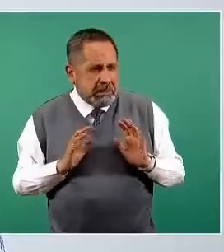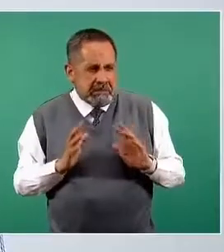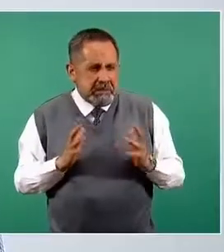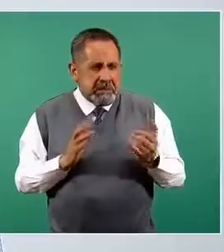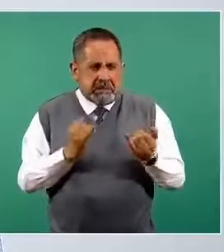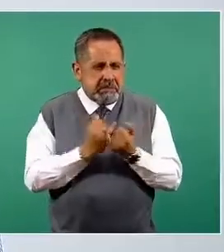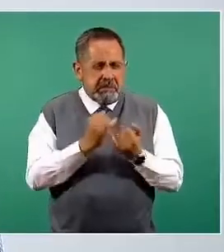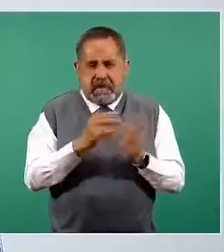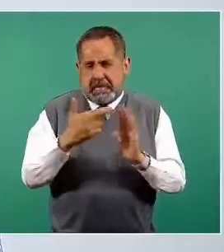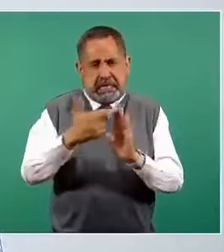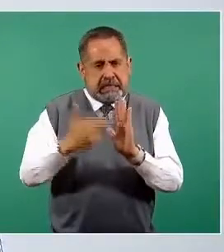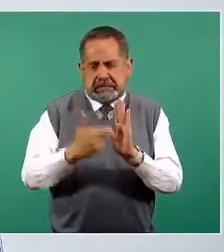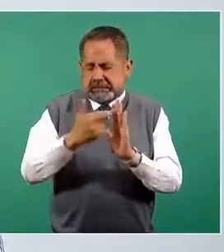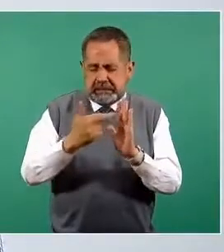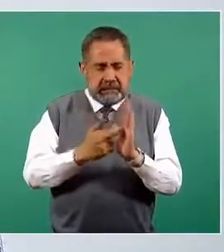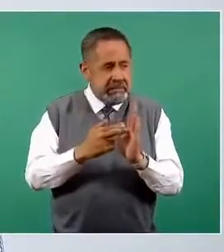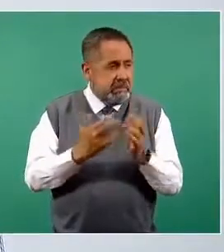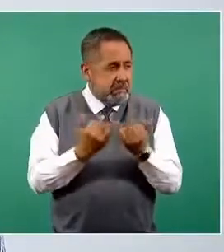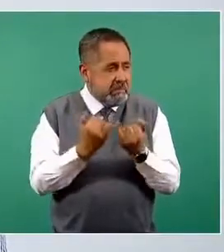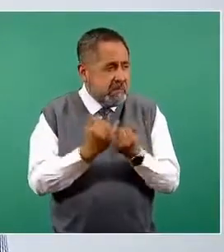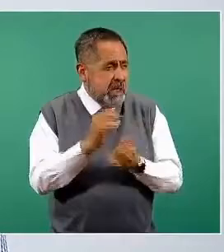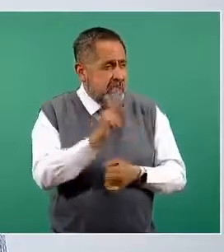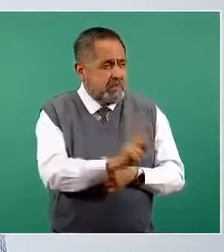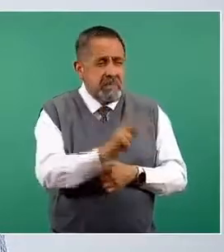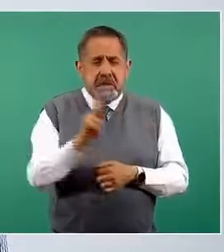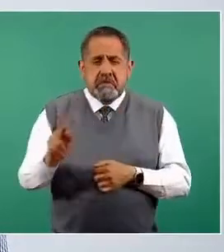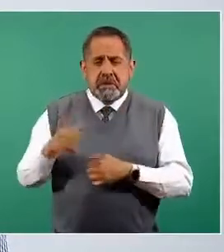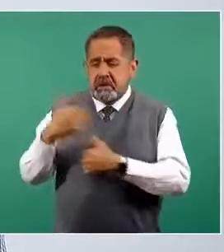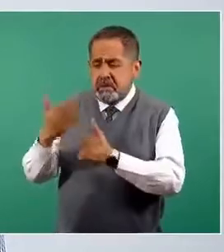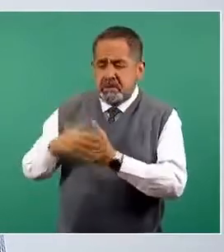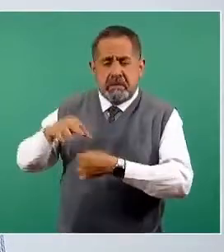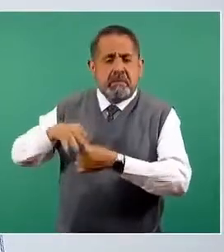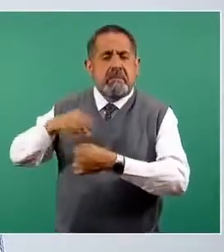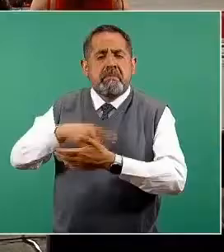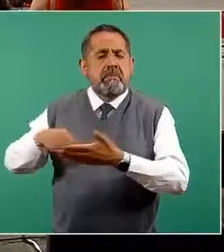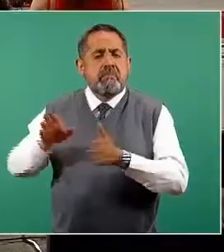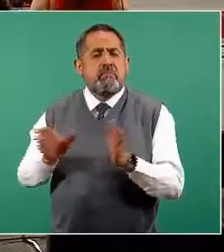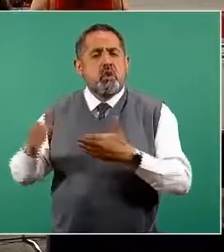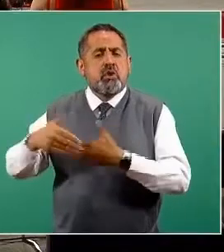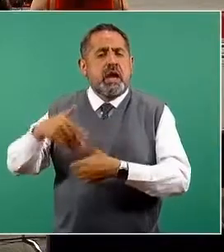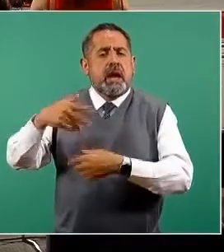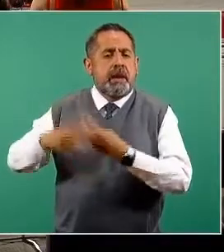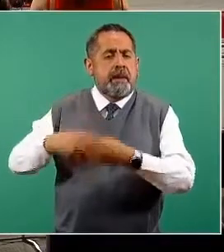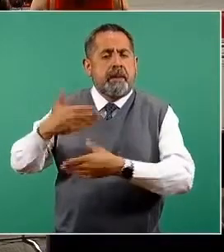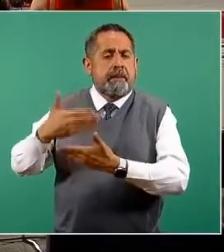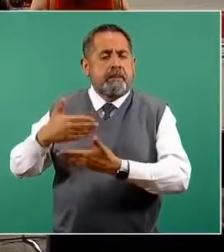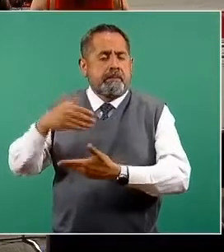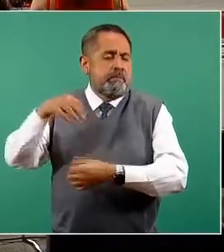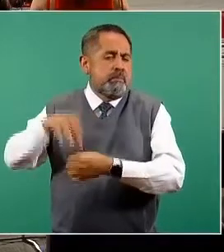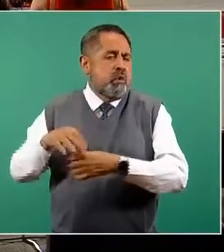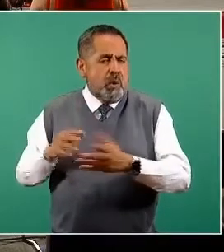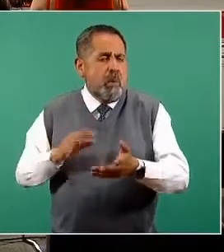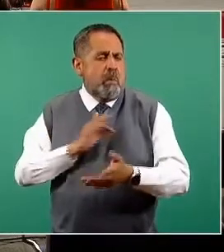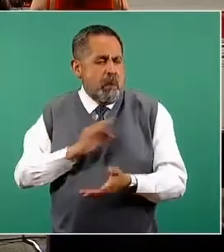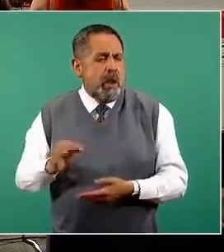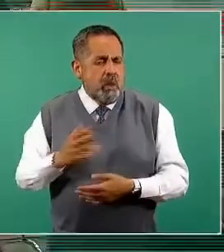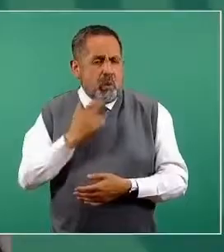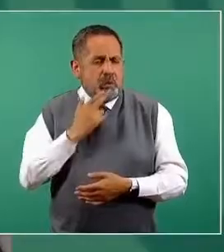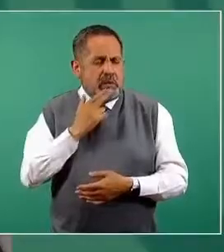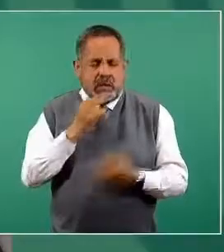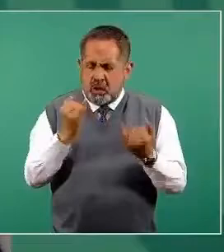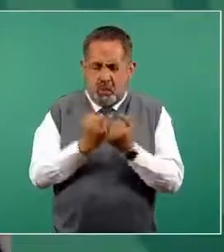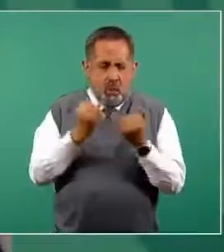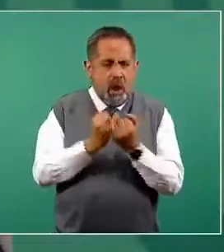tipo de lugares que pueden contener un flujo de personas, pueden implementar y llevar a cabo